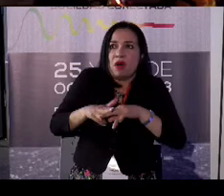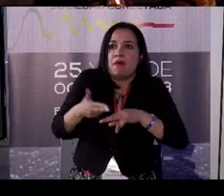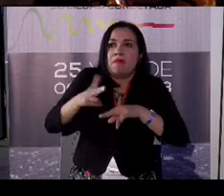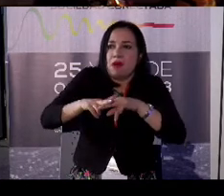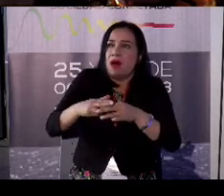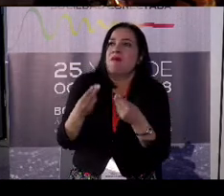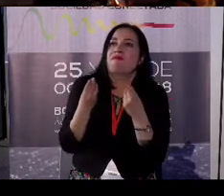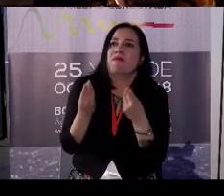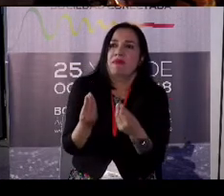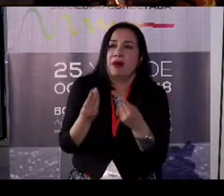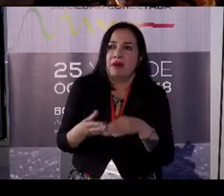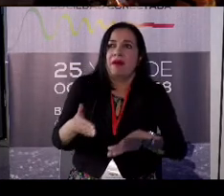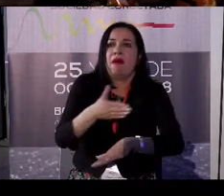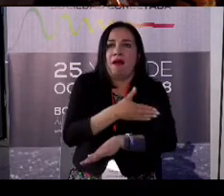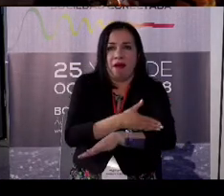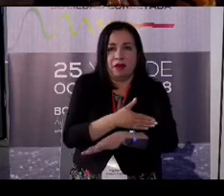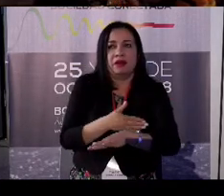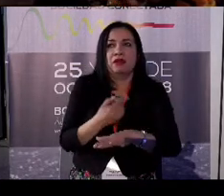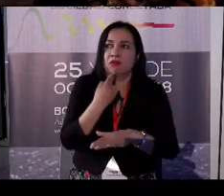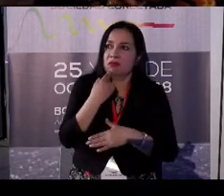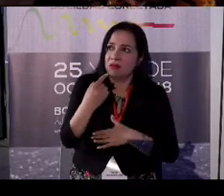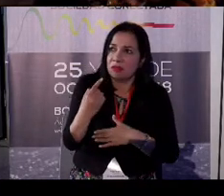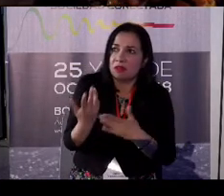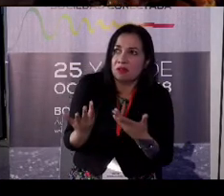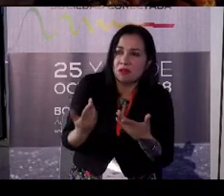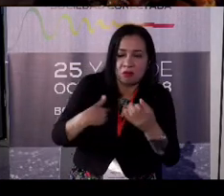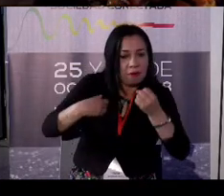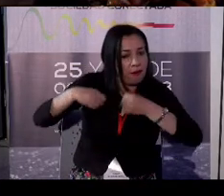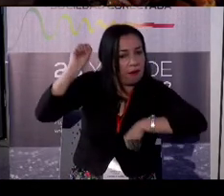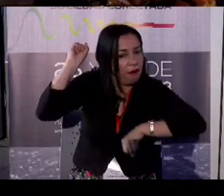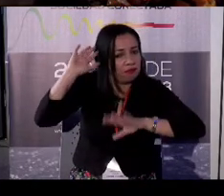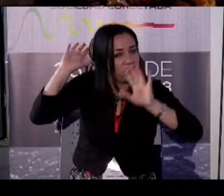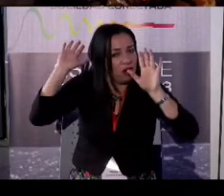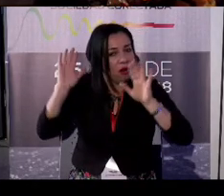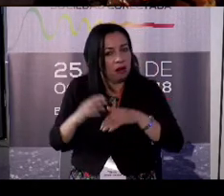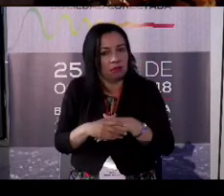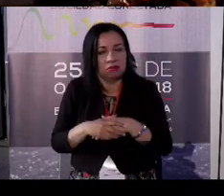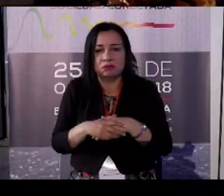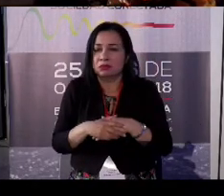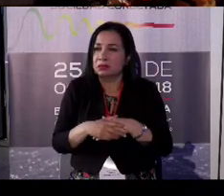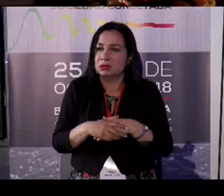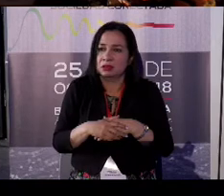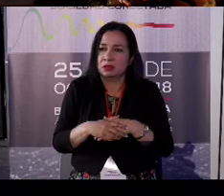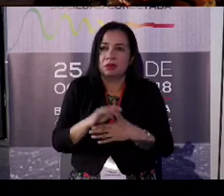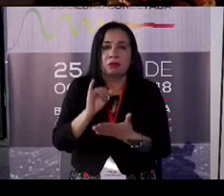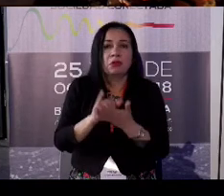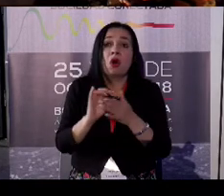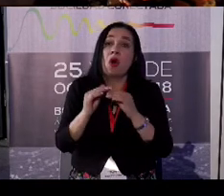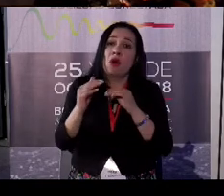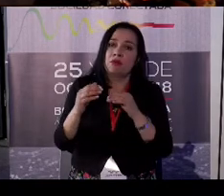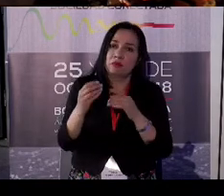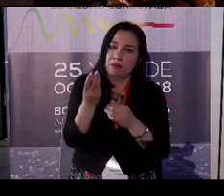de lo que yo estaba planeando decir si me la gané? Ahora, ¿y si se va por debajo?